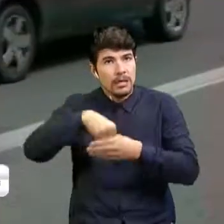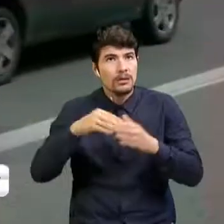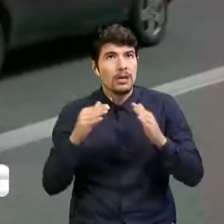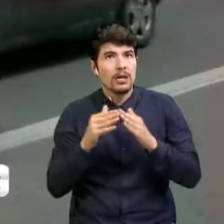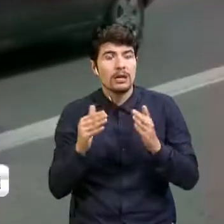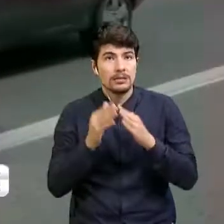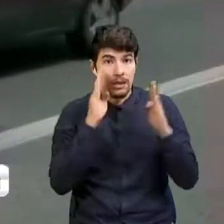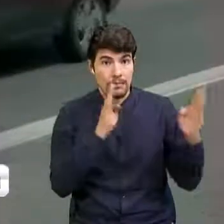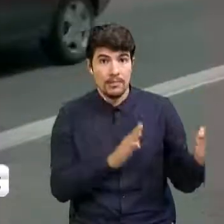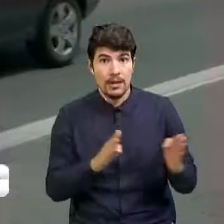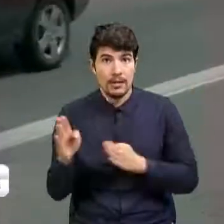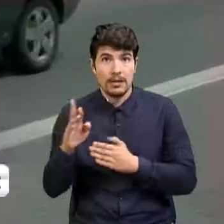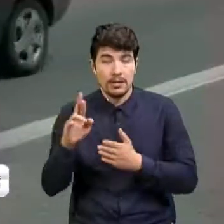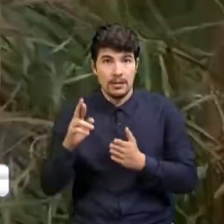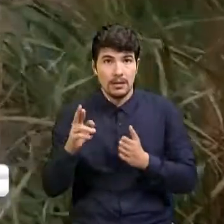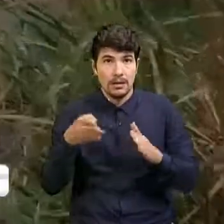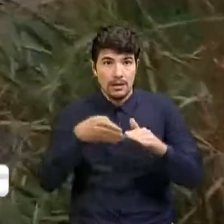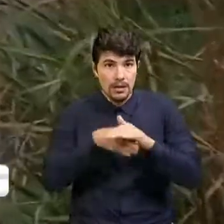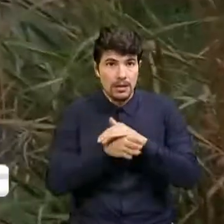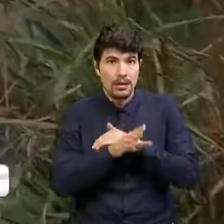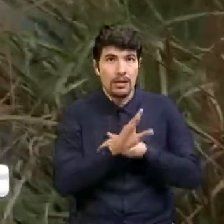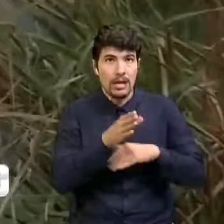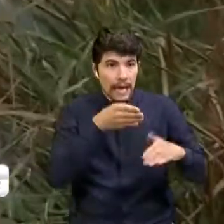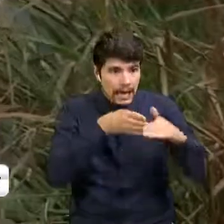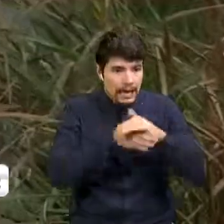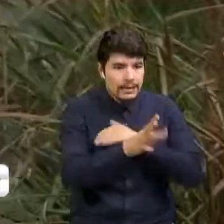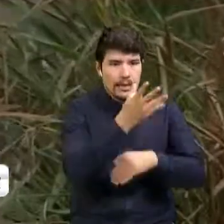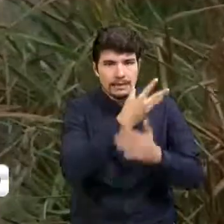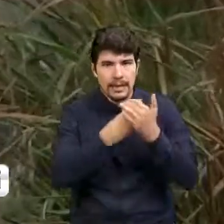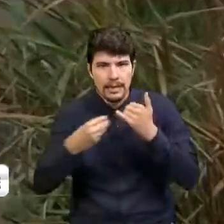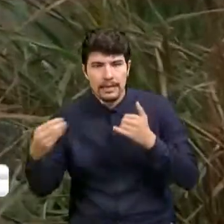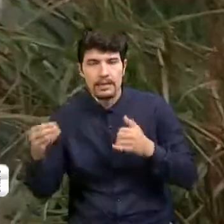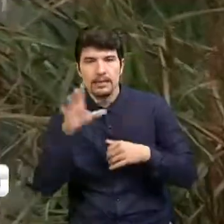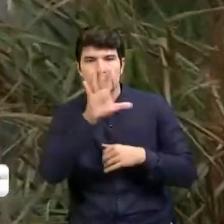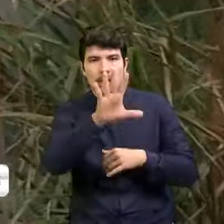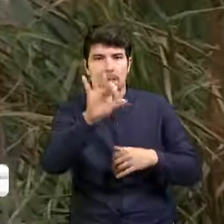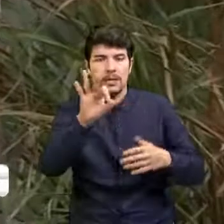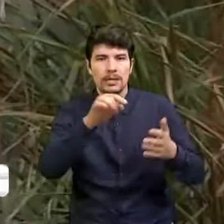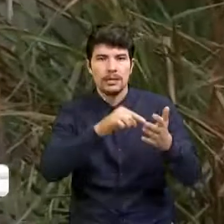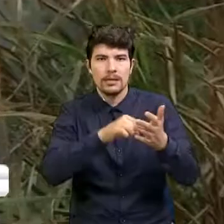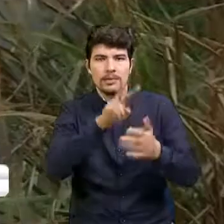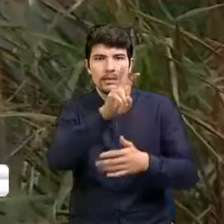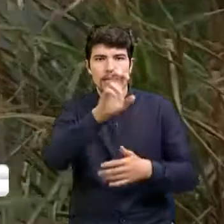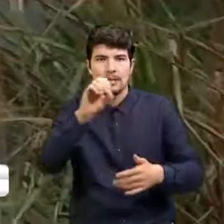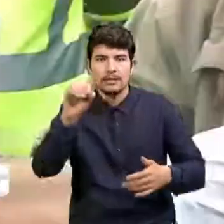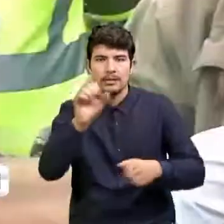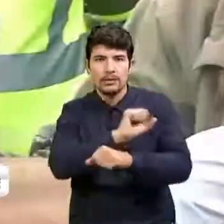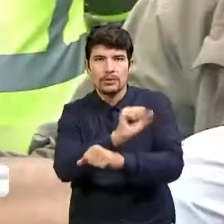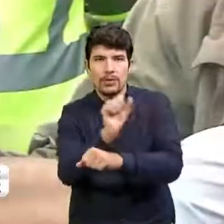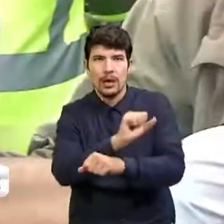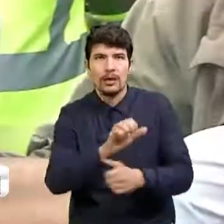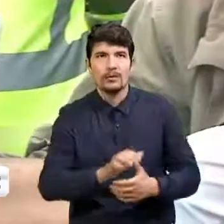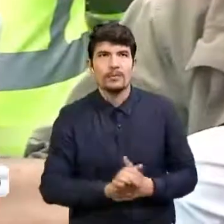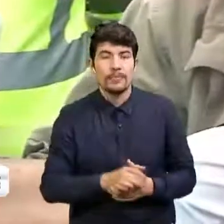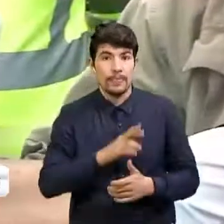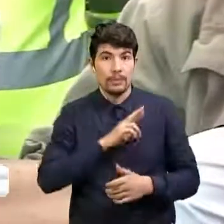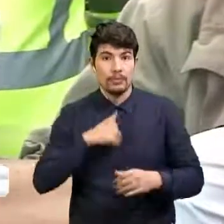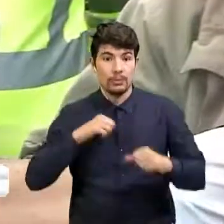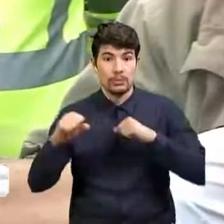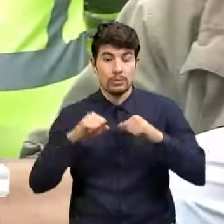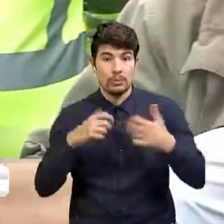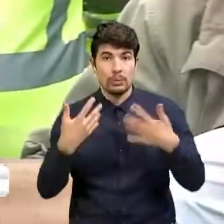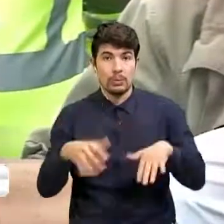el plan retorno, ingresaron y salieron del área metropolitana 53.700 vehículos. Tuvimos un movimiento de